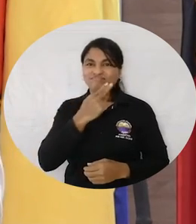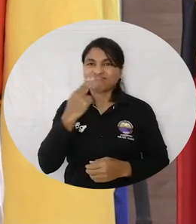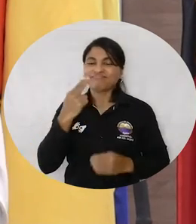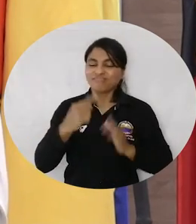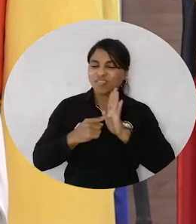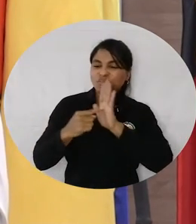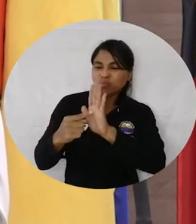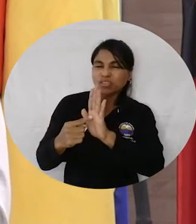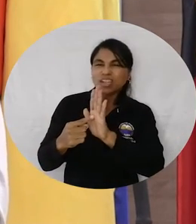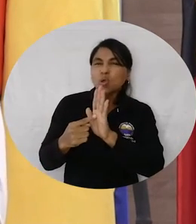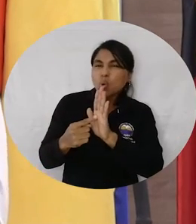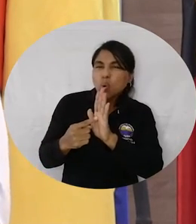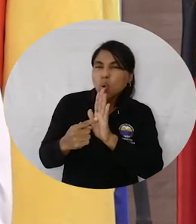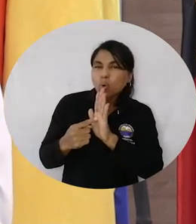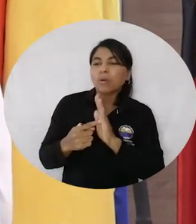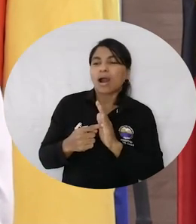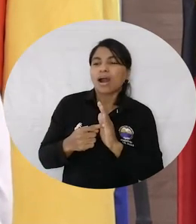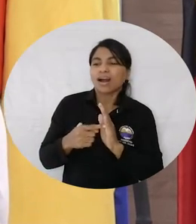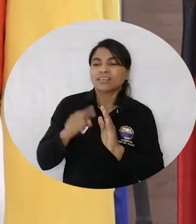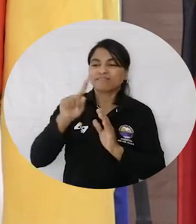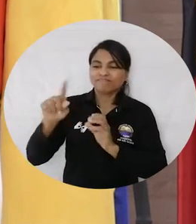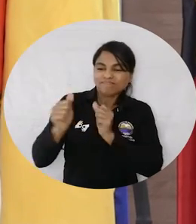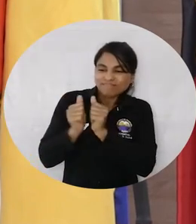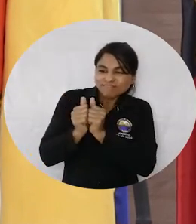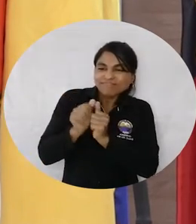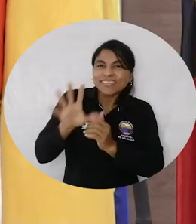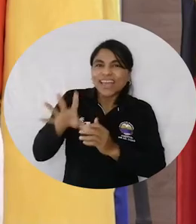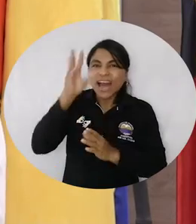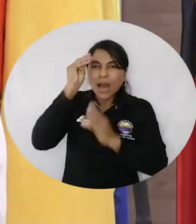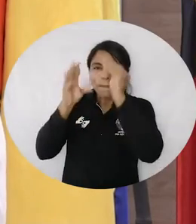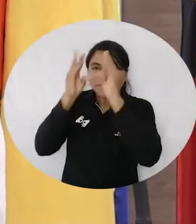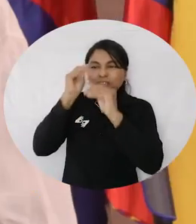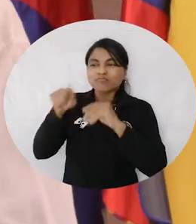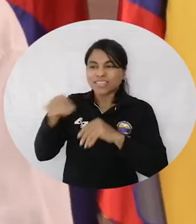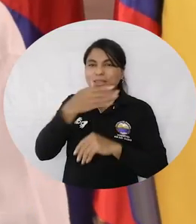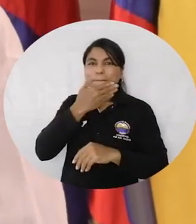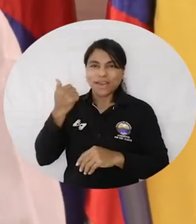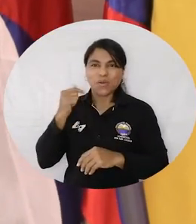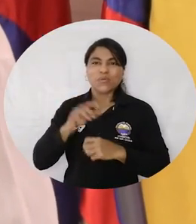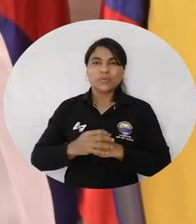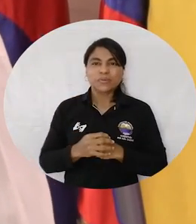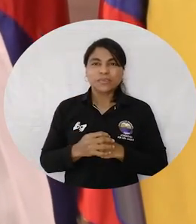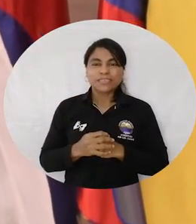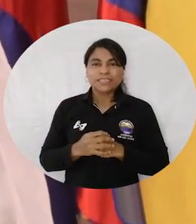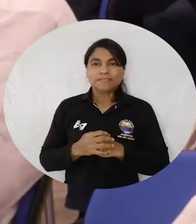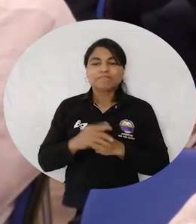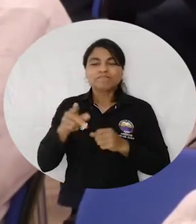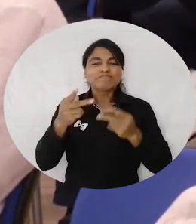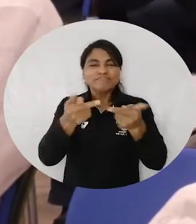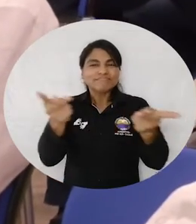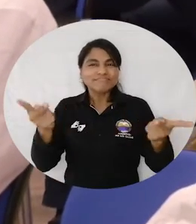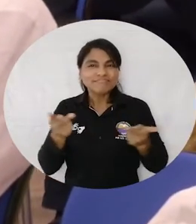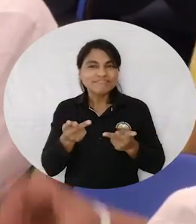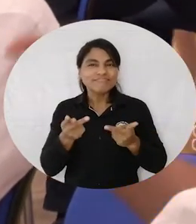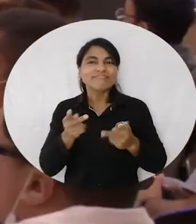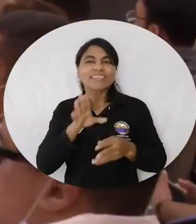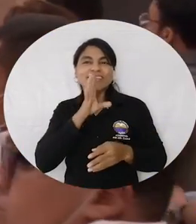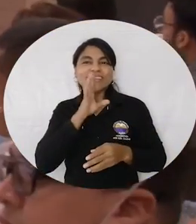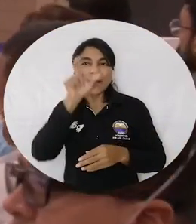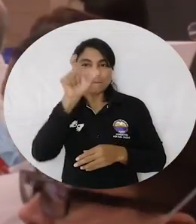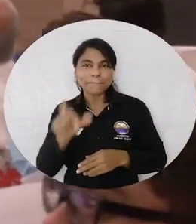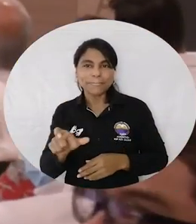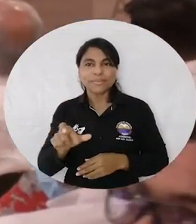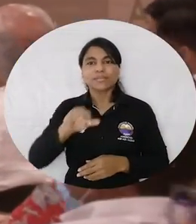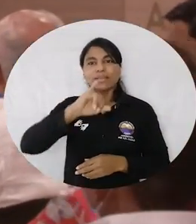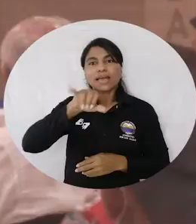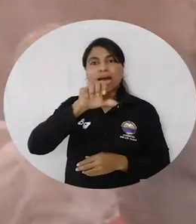méritos y qué mejor manera de hacerlo que aprendiendo al lado de los mejores, como son ustedes. En el acto también se llevó a cabo la sesión solemne de ingreso del